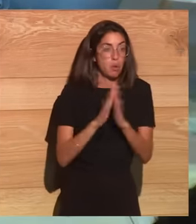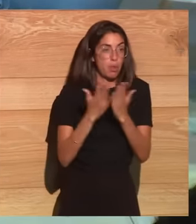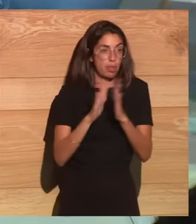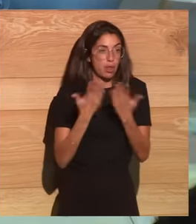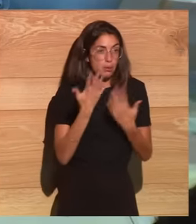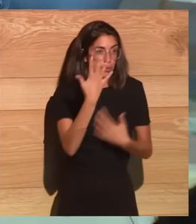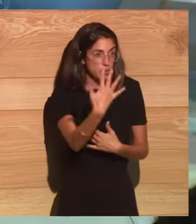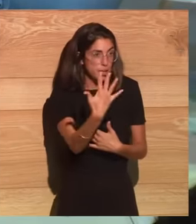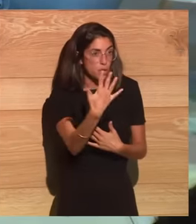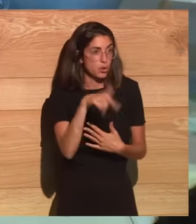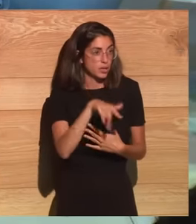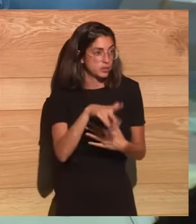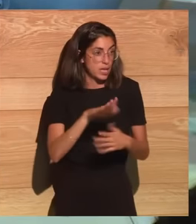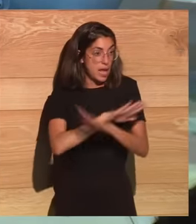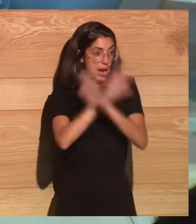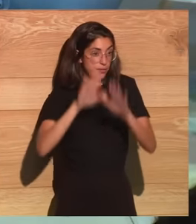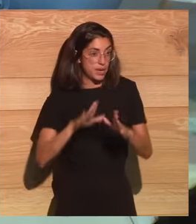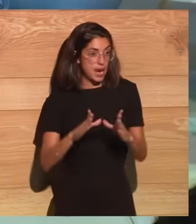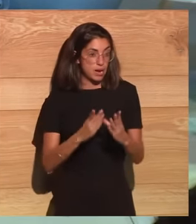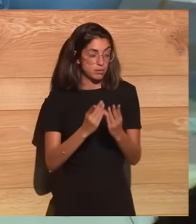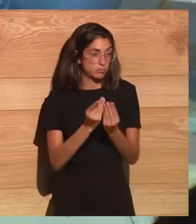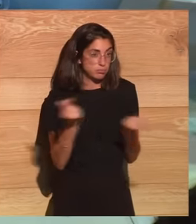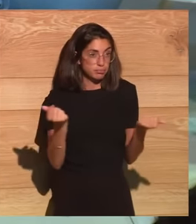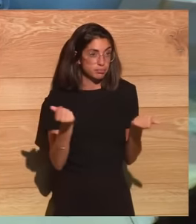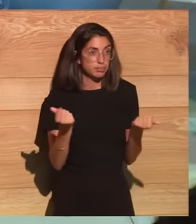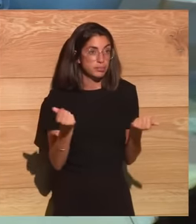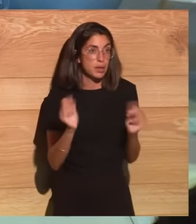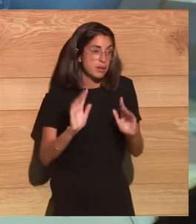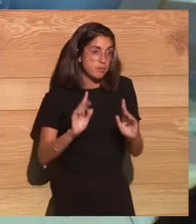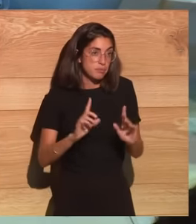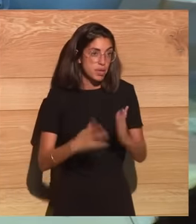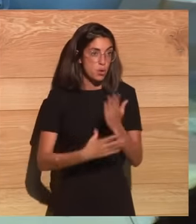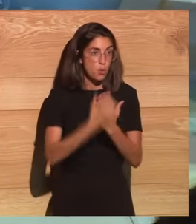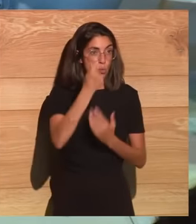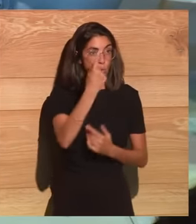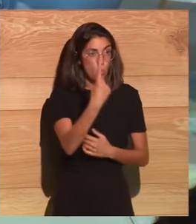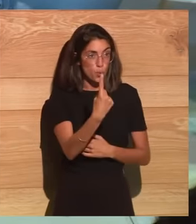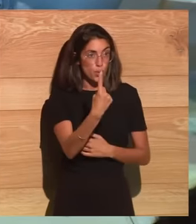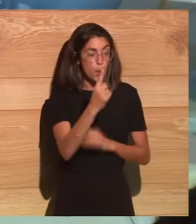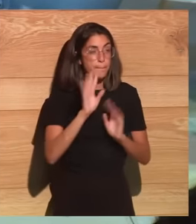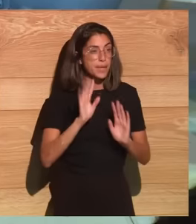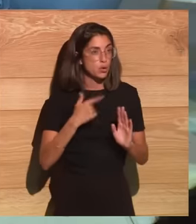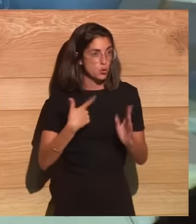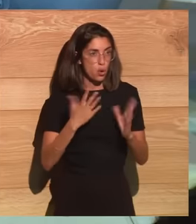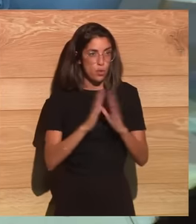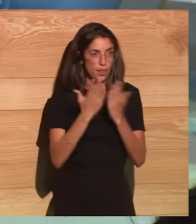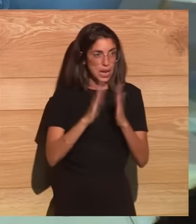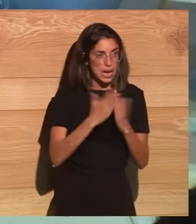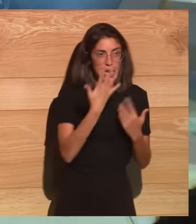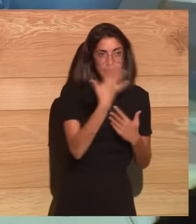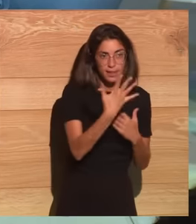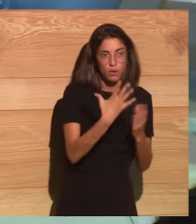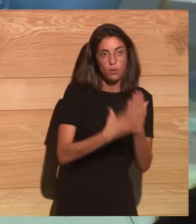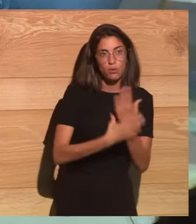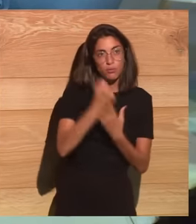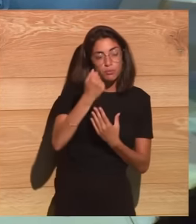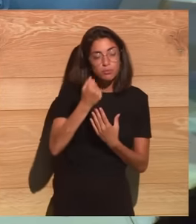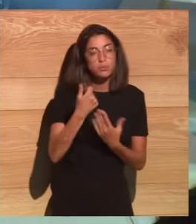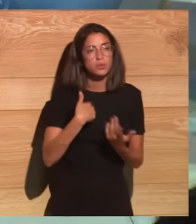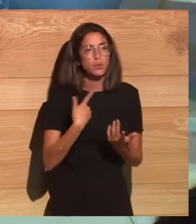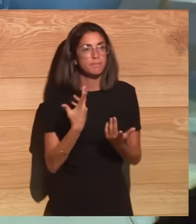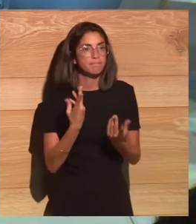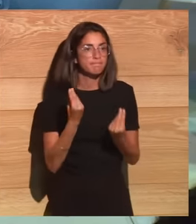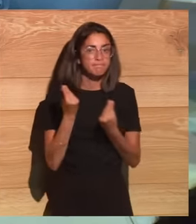Esto es lo que ha quedado, afortunadamente para vosotros. Lo he resumido en uno, pero yo tenía cinco libros de venga, pues no lo sé por